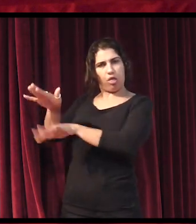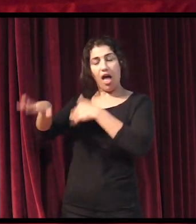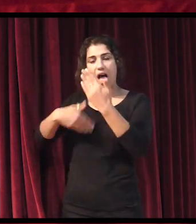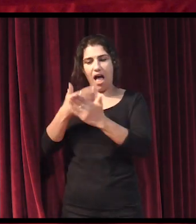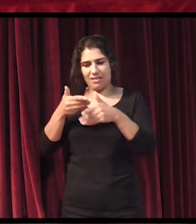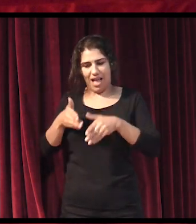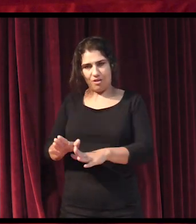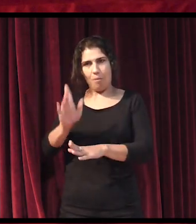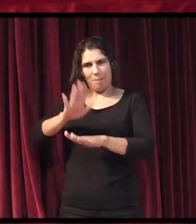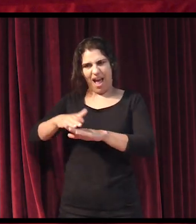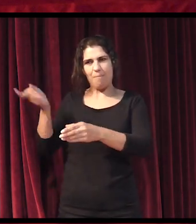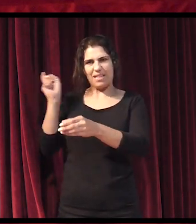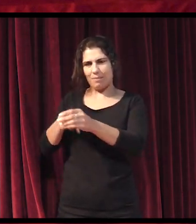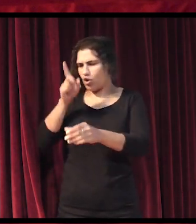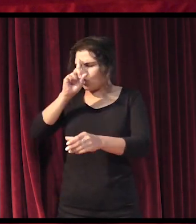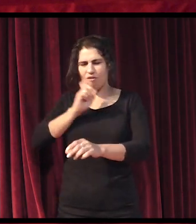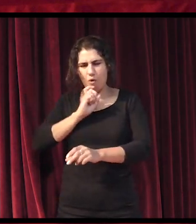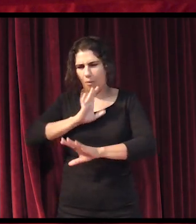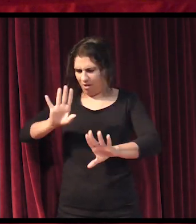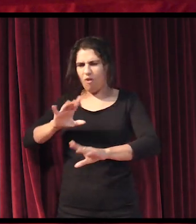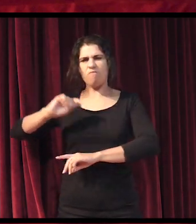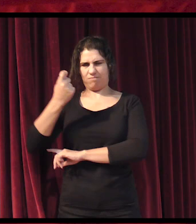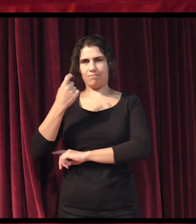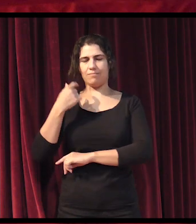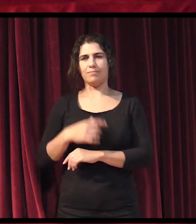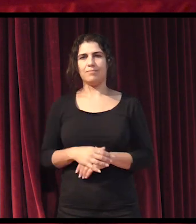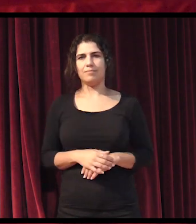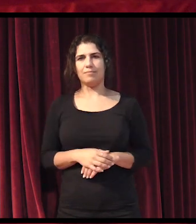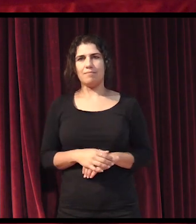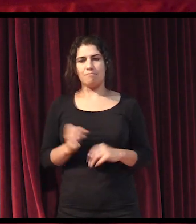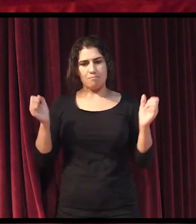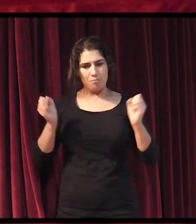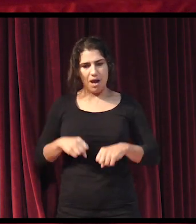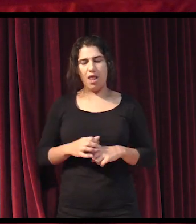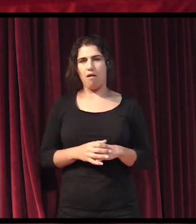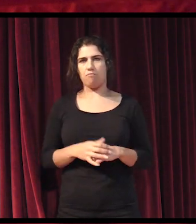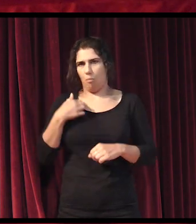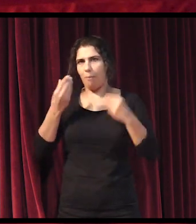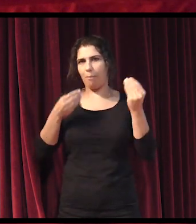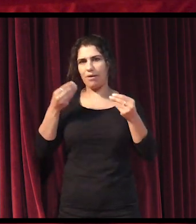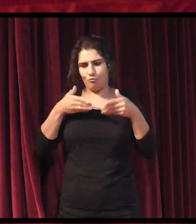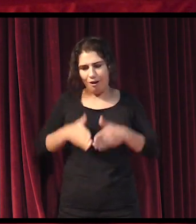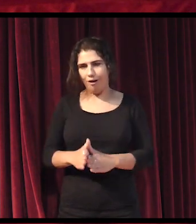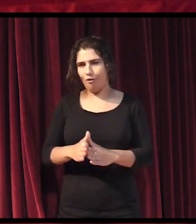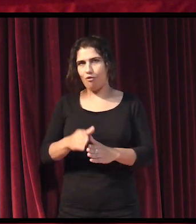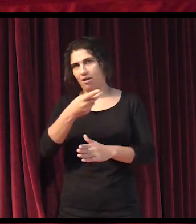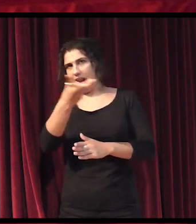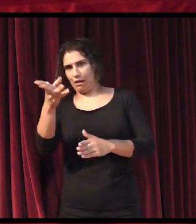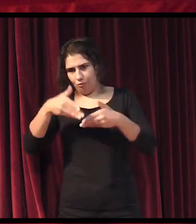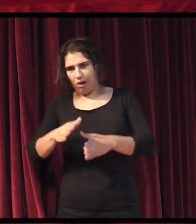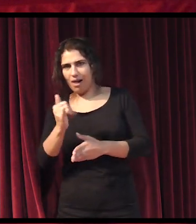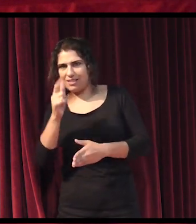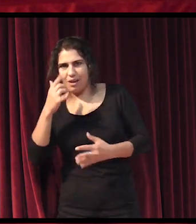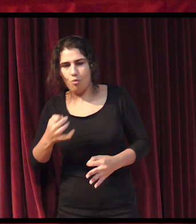enano que participe. No sé cómo, pero lo haré. ¿Vale? Y seguro que habrá más gente que tenga enanos y enanas jugando al